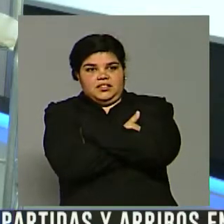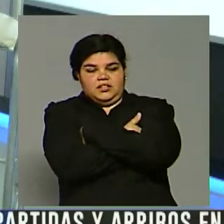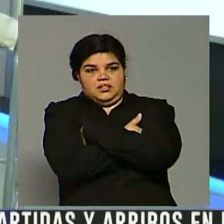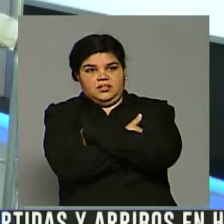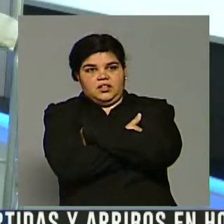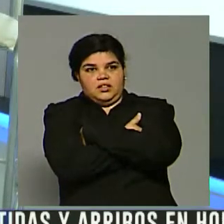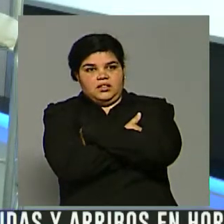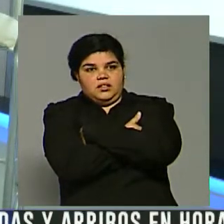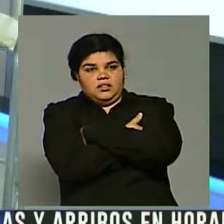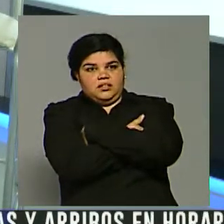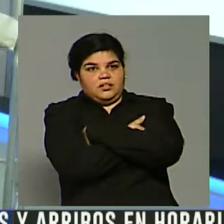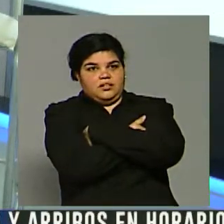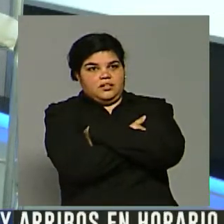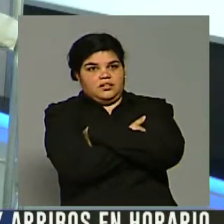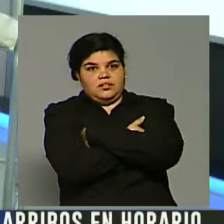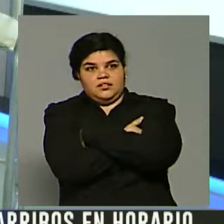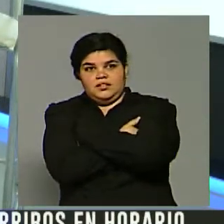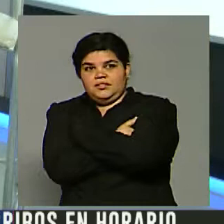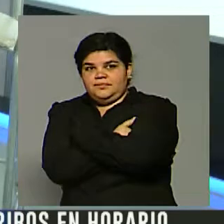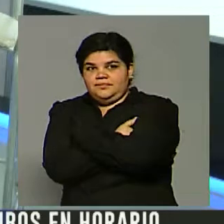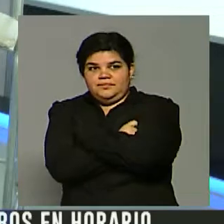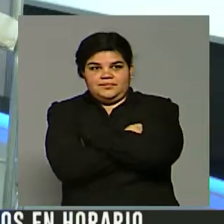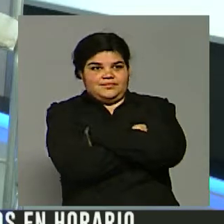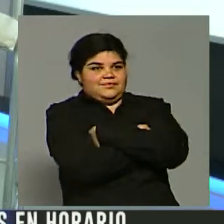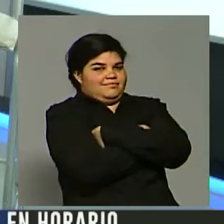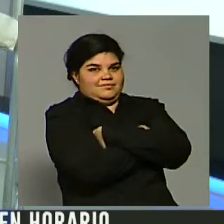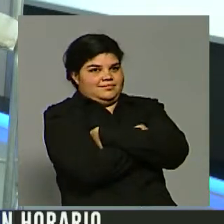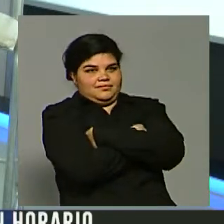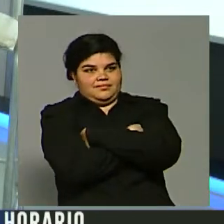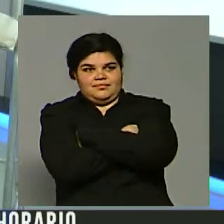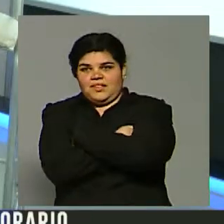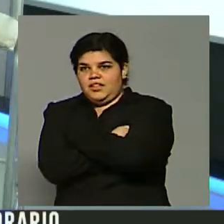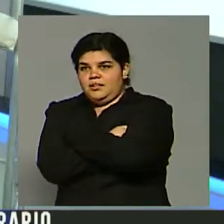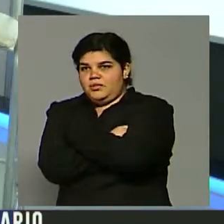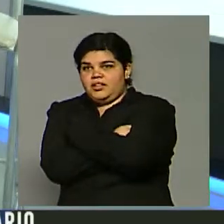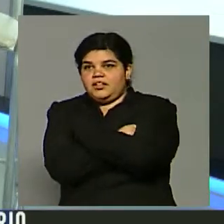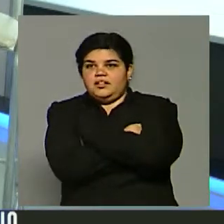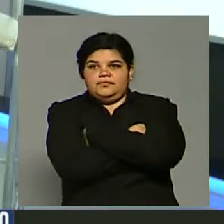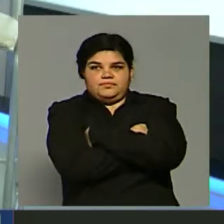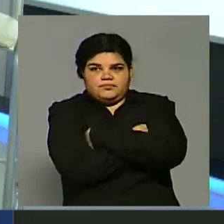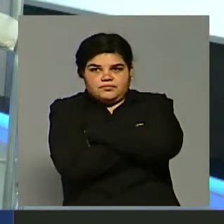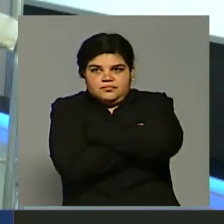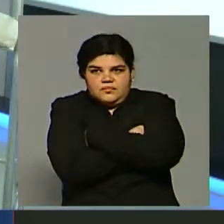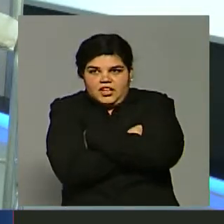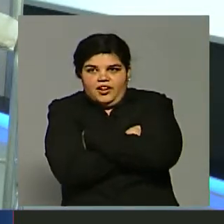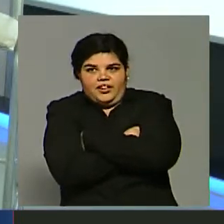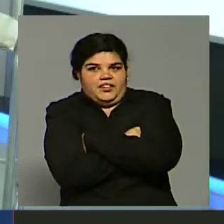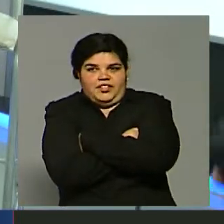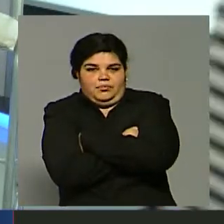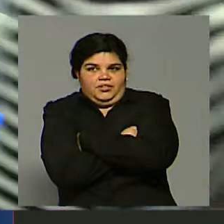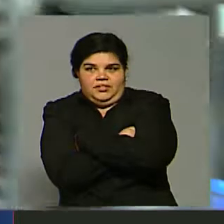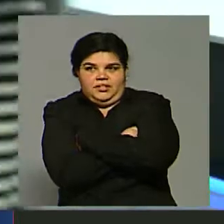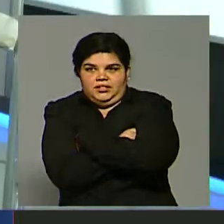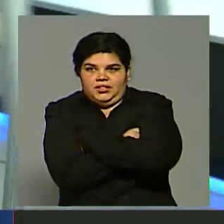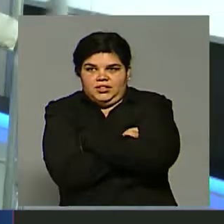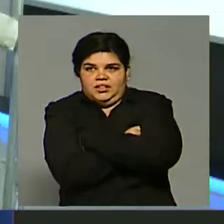Sí, mi cielo, tranquilo. Estamos recién arrancando. ¿Ahora? Sí, ahora ya. Metele vodka a esto. Hola, joyería.